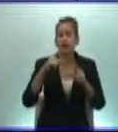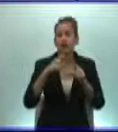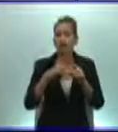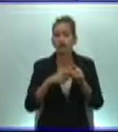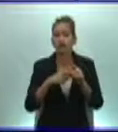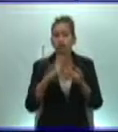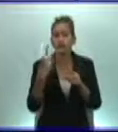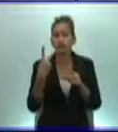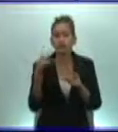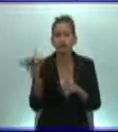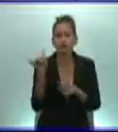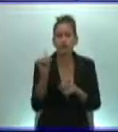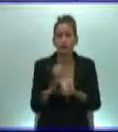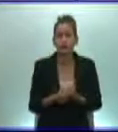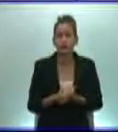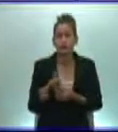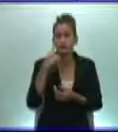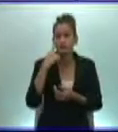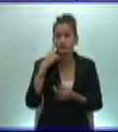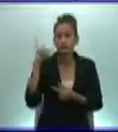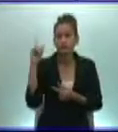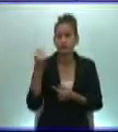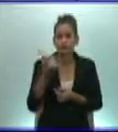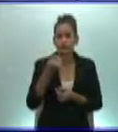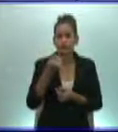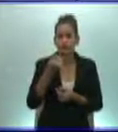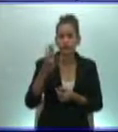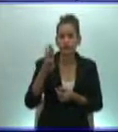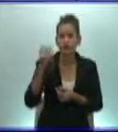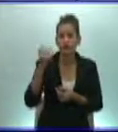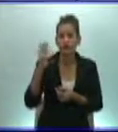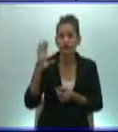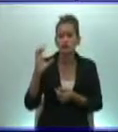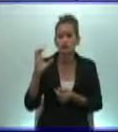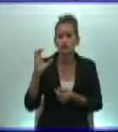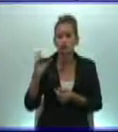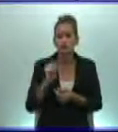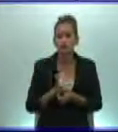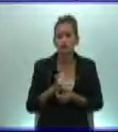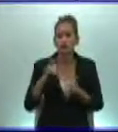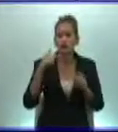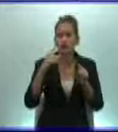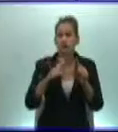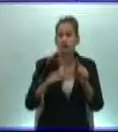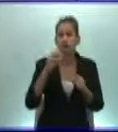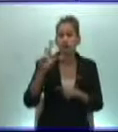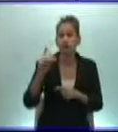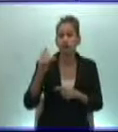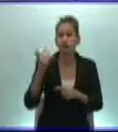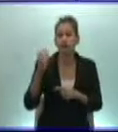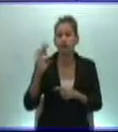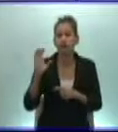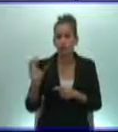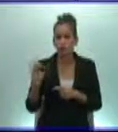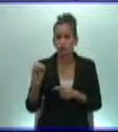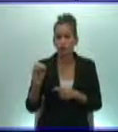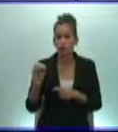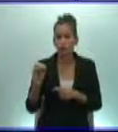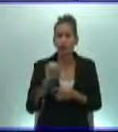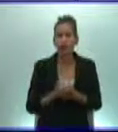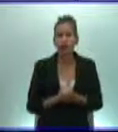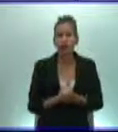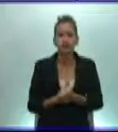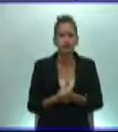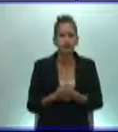iguales. En este caso sería el ángulo BAC y el ángulo DAO. Entonces,